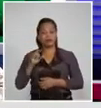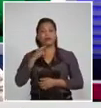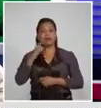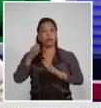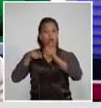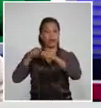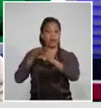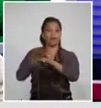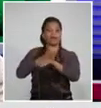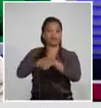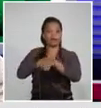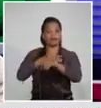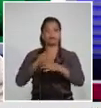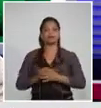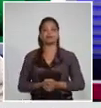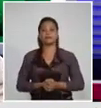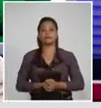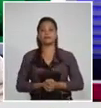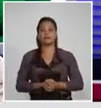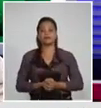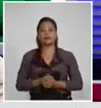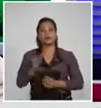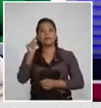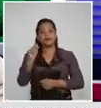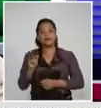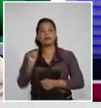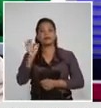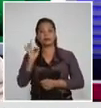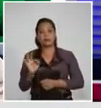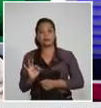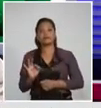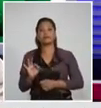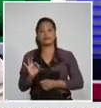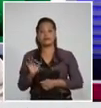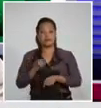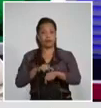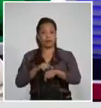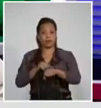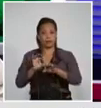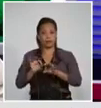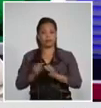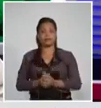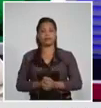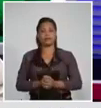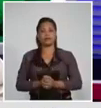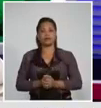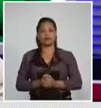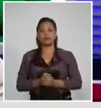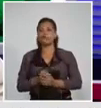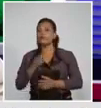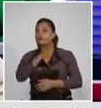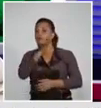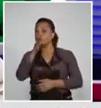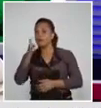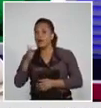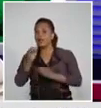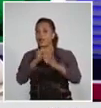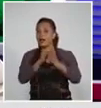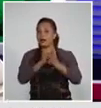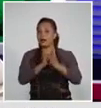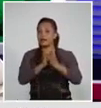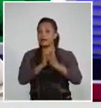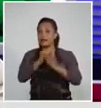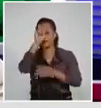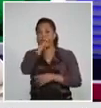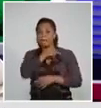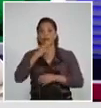Y este paciente, en un momento determinado, en la pesquisa que realizaba su médico de familia, como